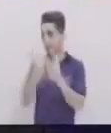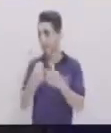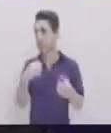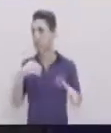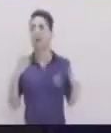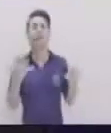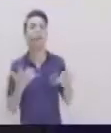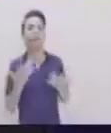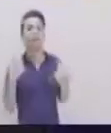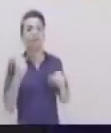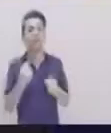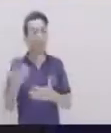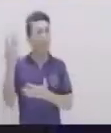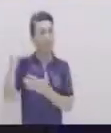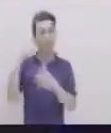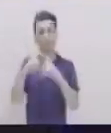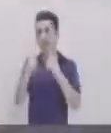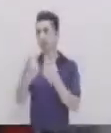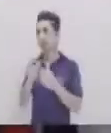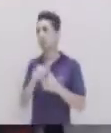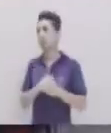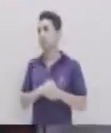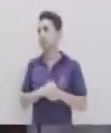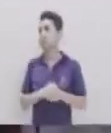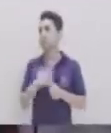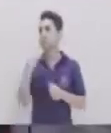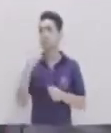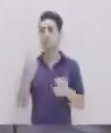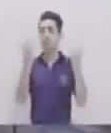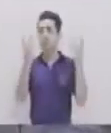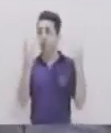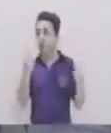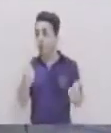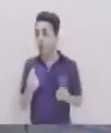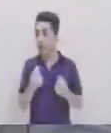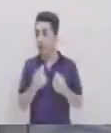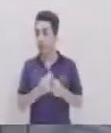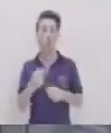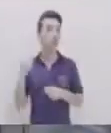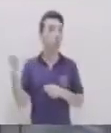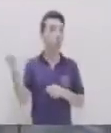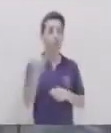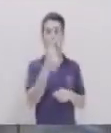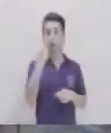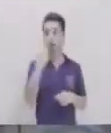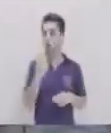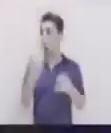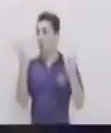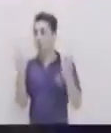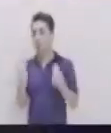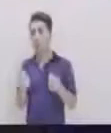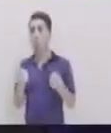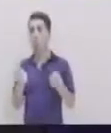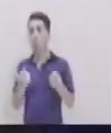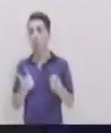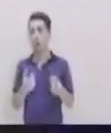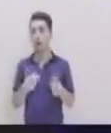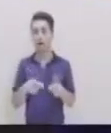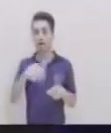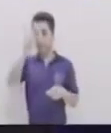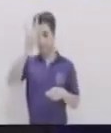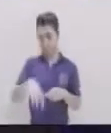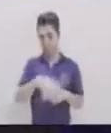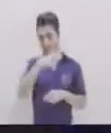anterior. ¿Qué fue lo que vimos en la clase anterior? Muy bien, contamos todos los elementos que habían en